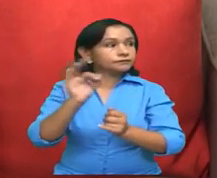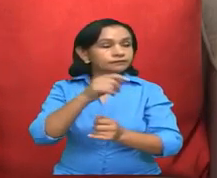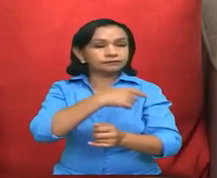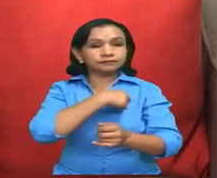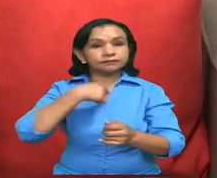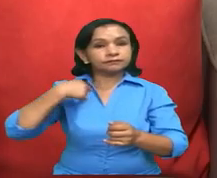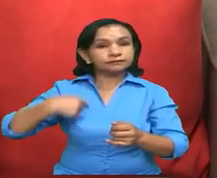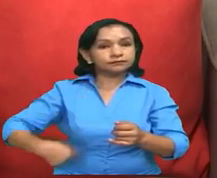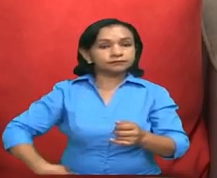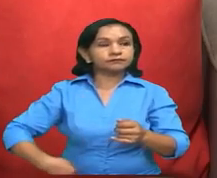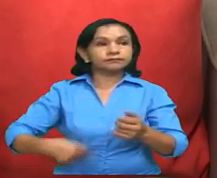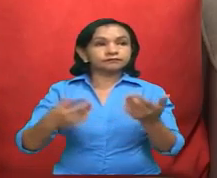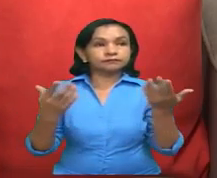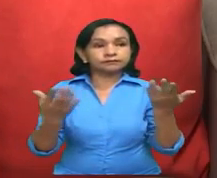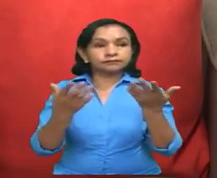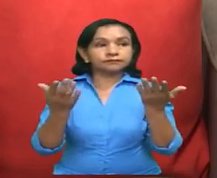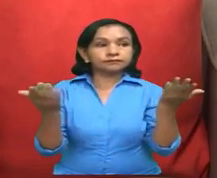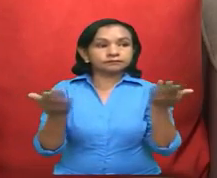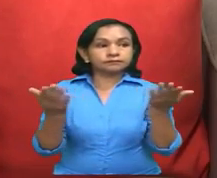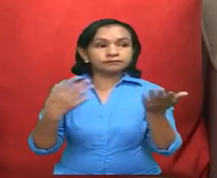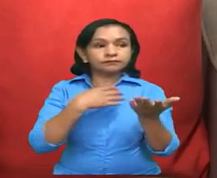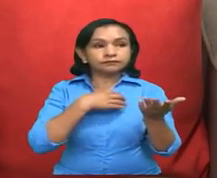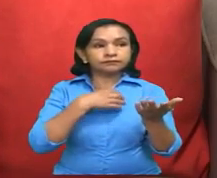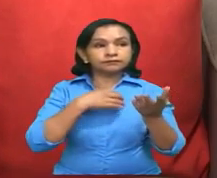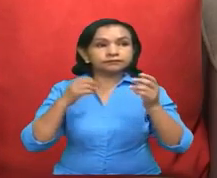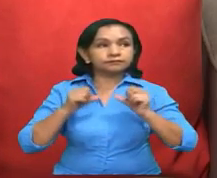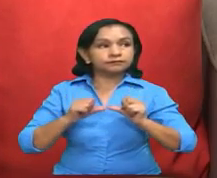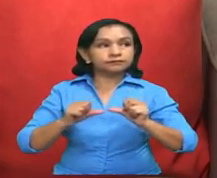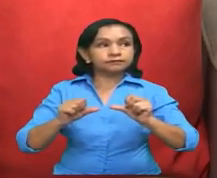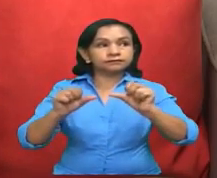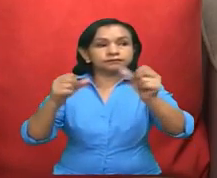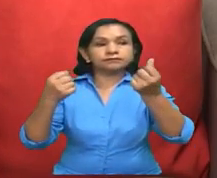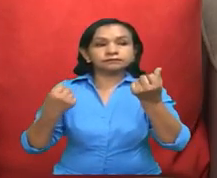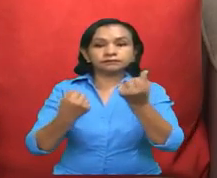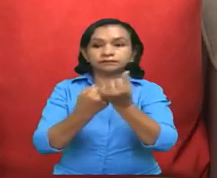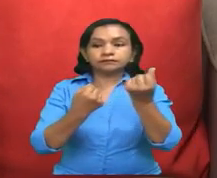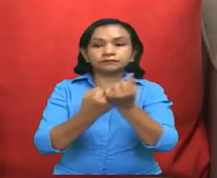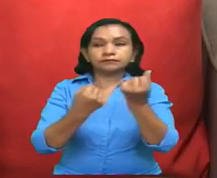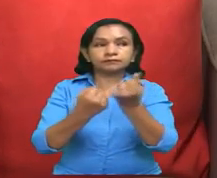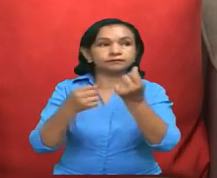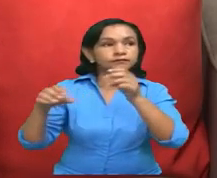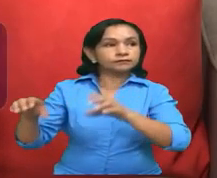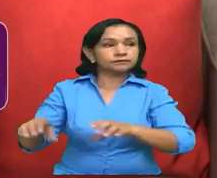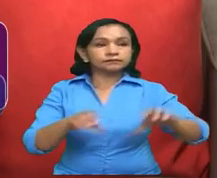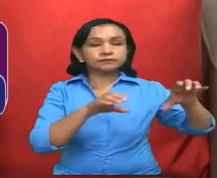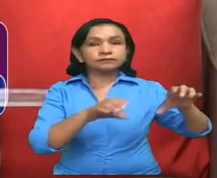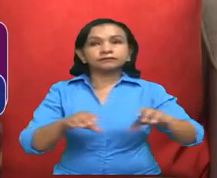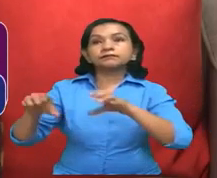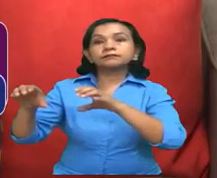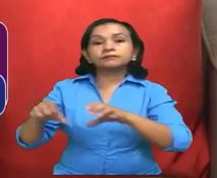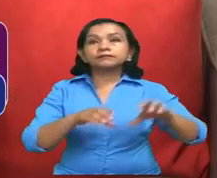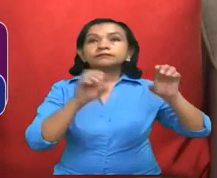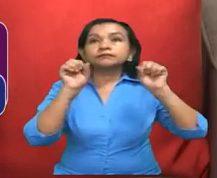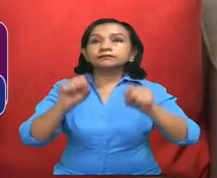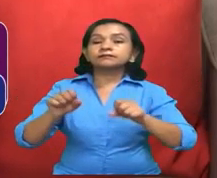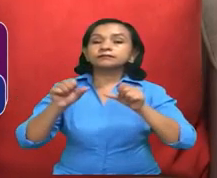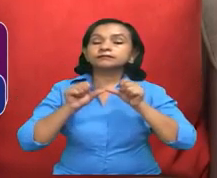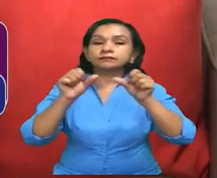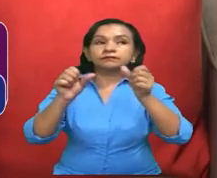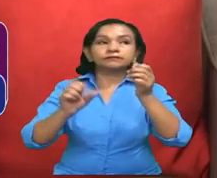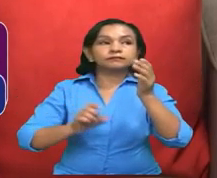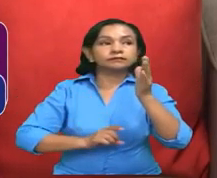Y bueno, amigos televidentes, como escuchábamos bien de ello, ese apoyo incondicional que siempre tiene Venezuela hacia